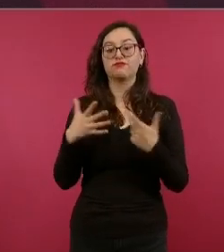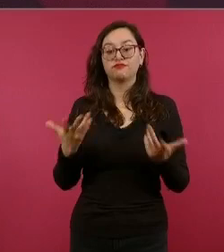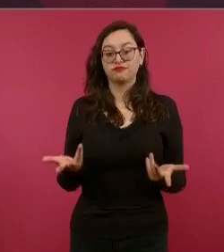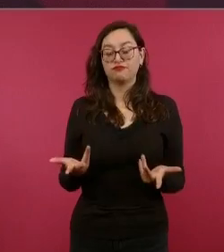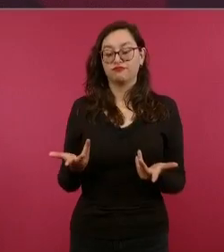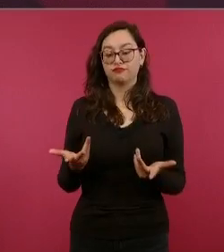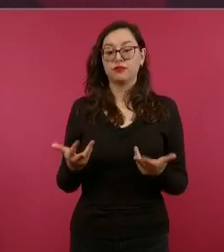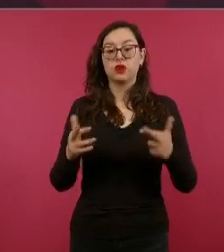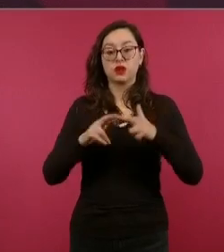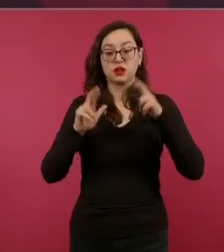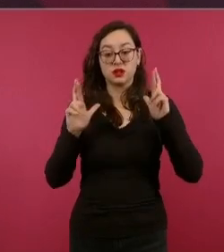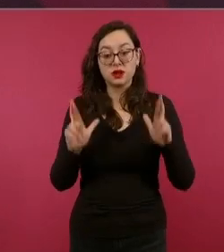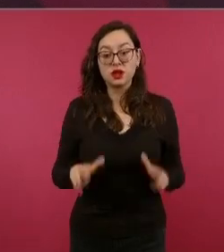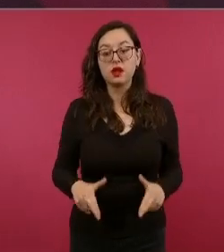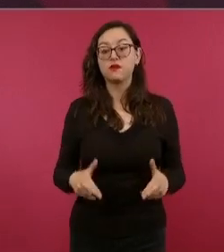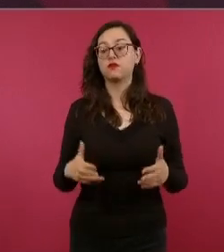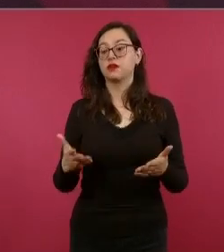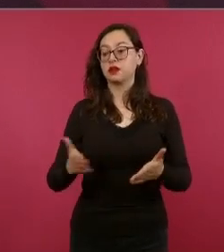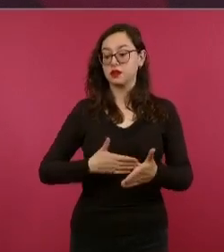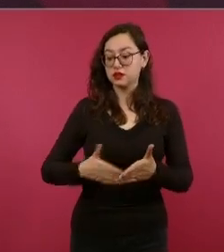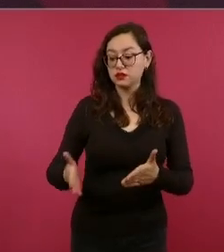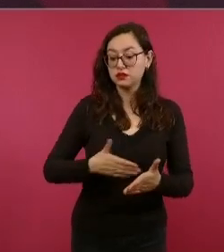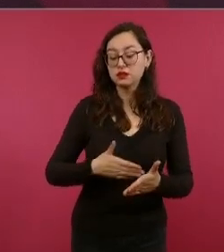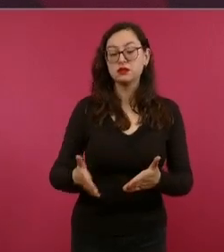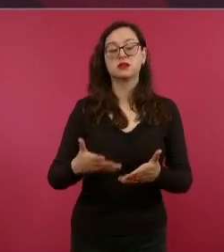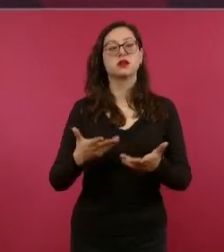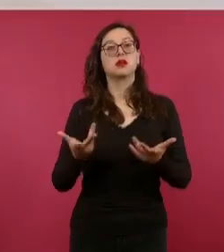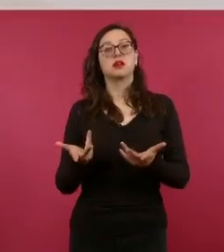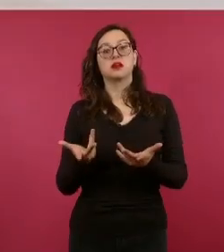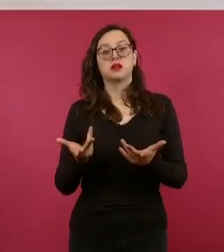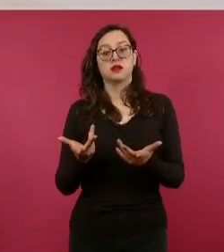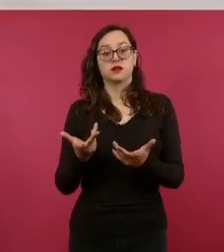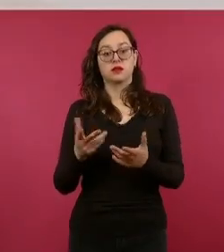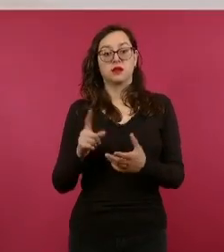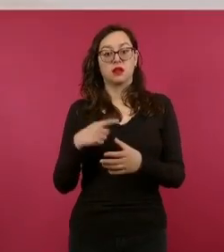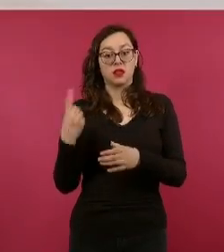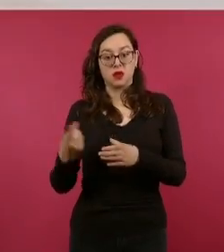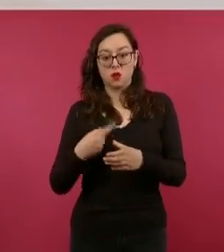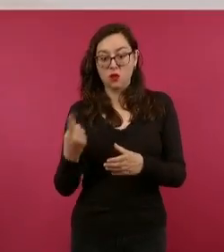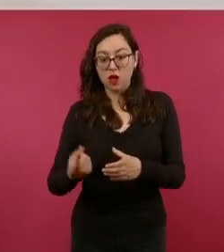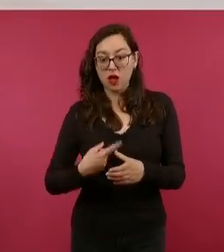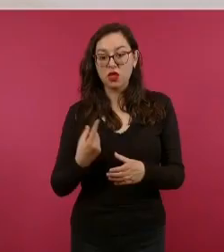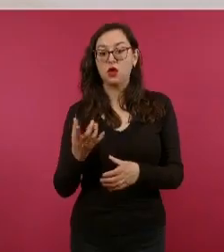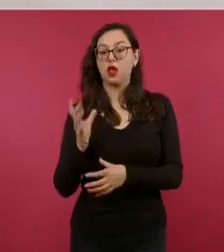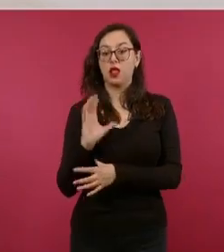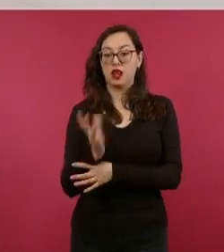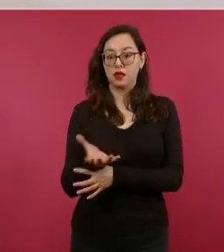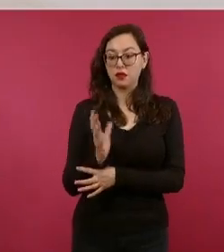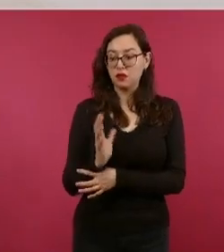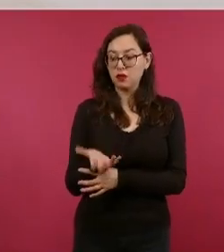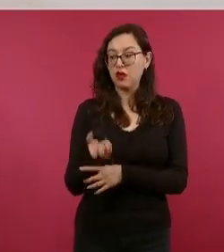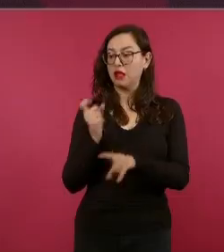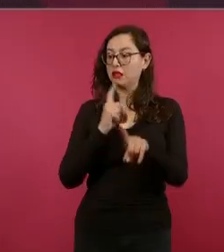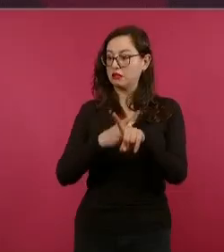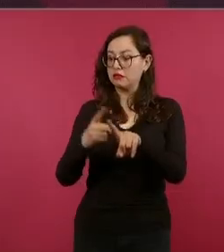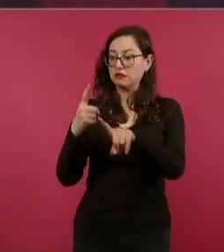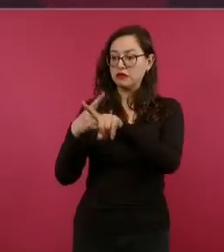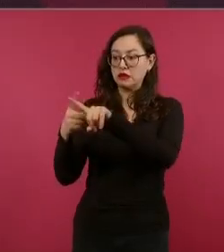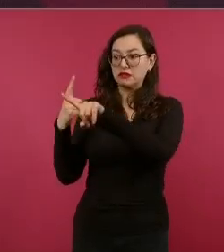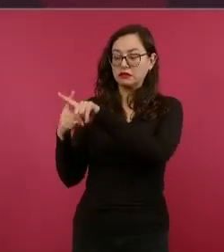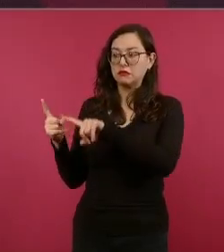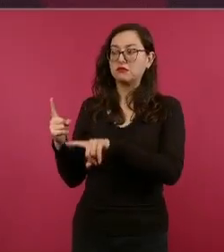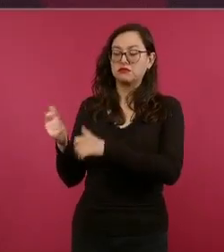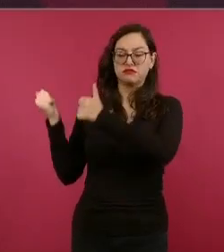enseres domésticos para Acapulco, Ya resolvimos